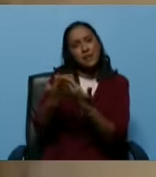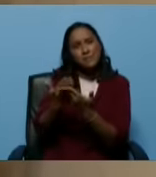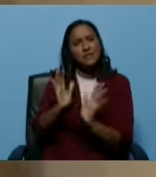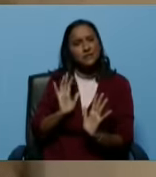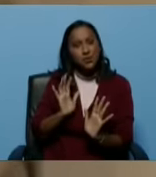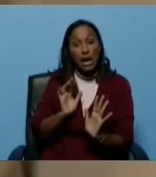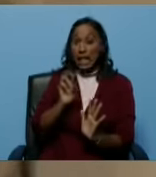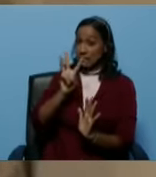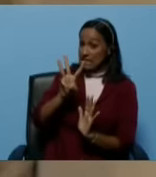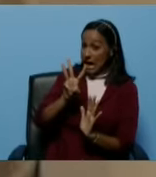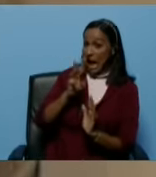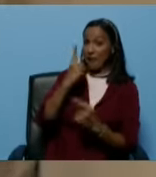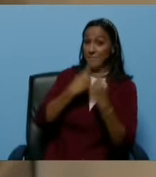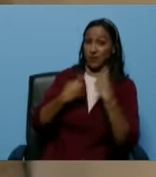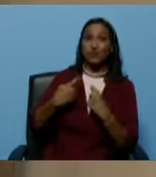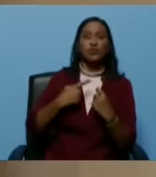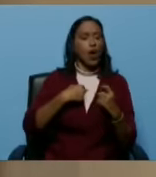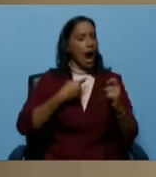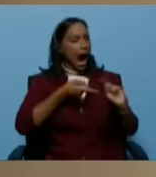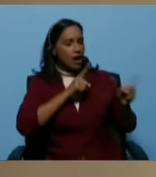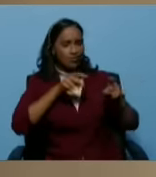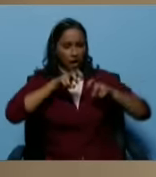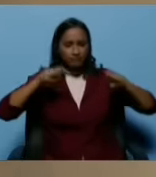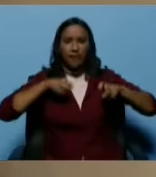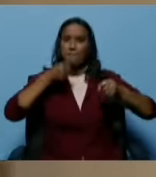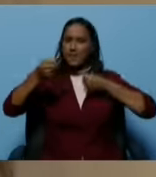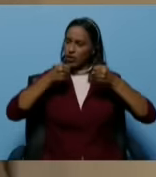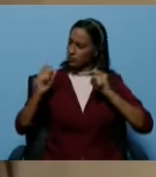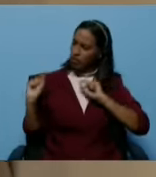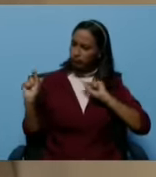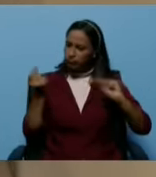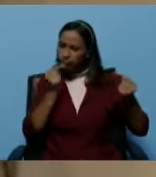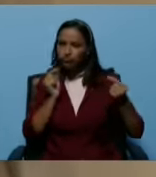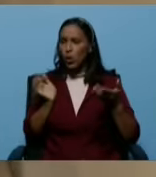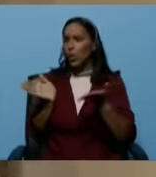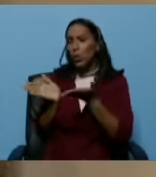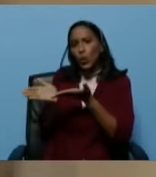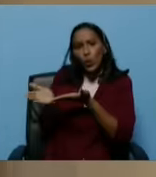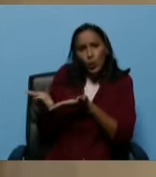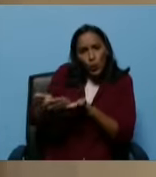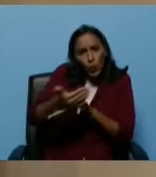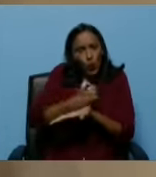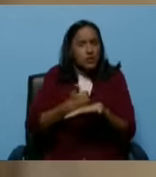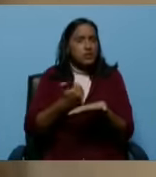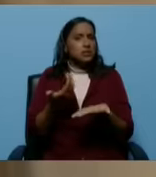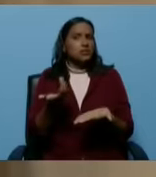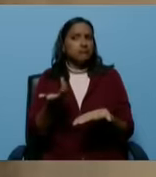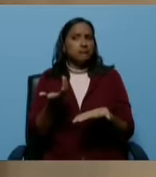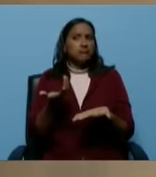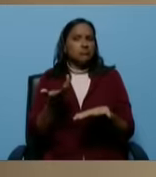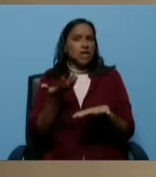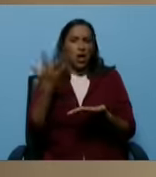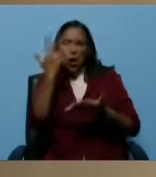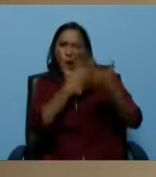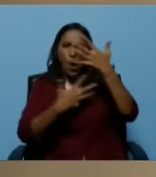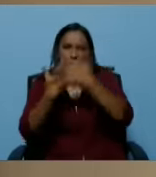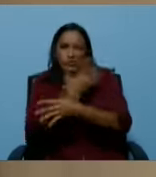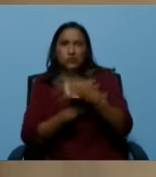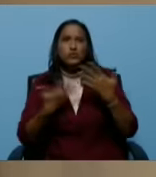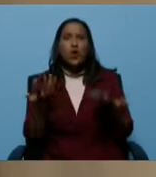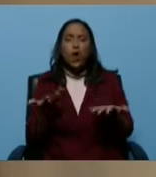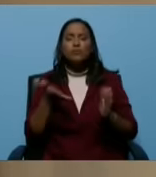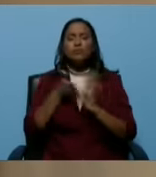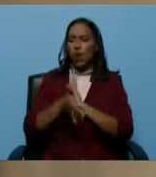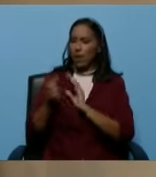estado conversando con algunos colegas y algunas personas y, bueno, recogiendo las inquietudes de algunos compañeros